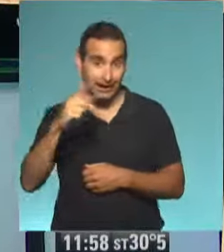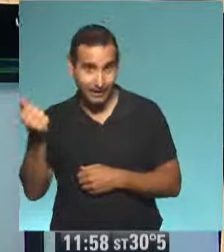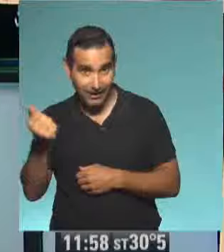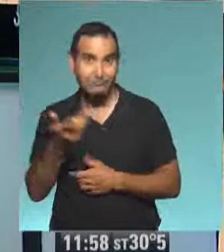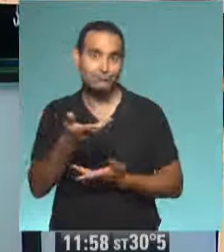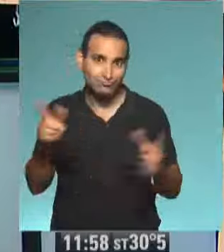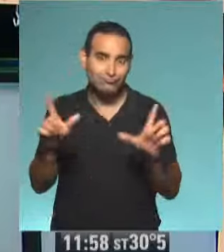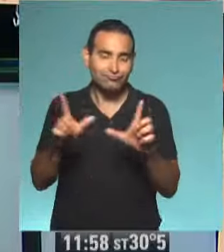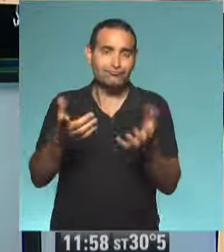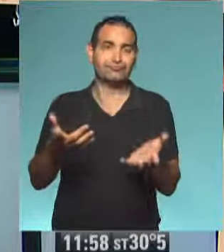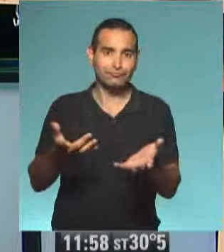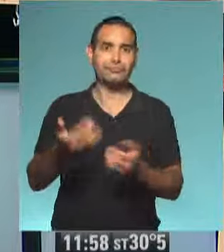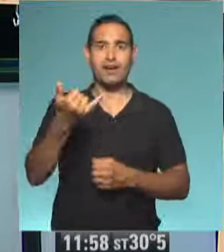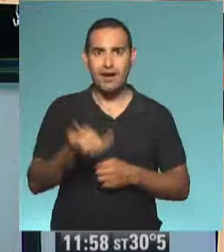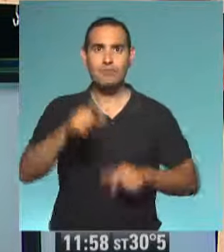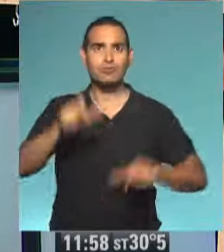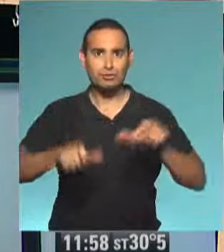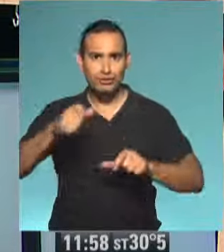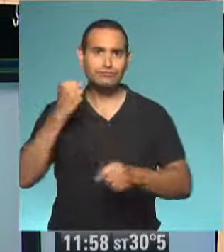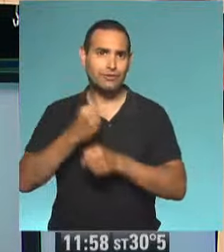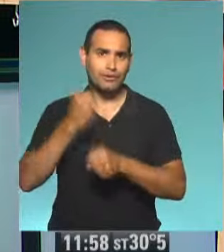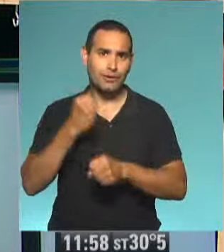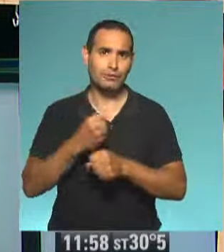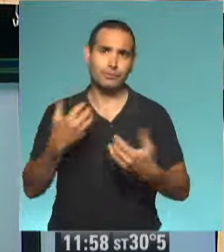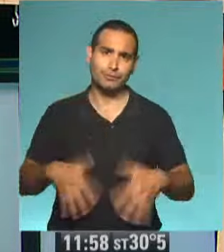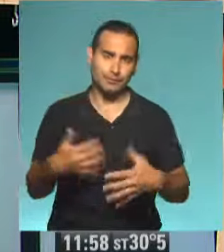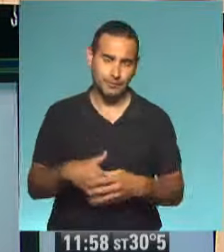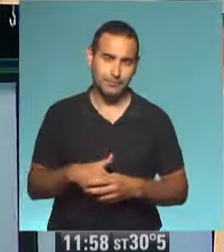televisión, donde hubo mucha gente que trabajó ahí también, así que